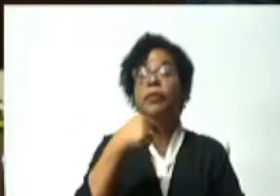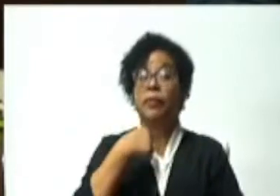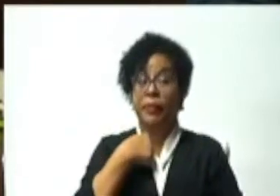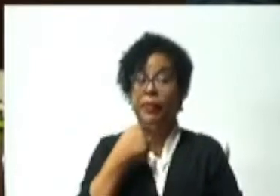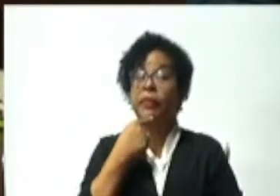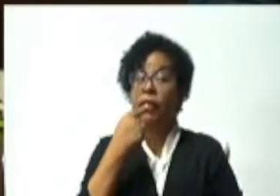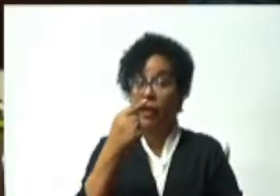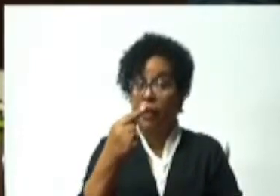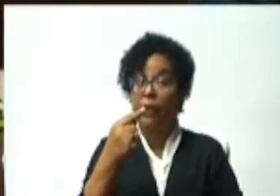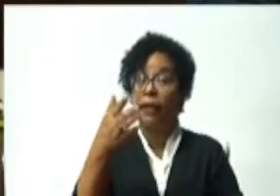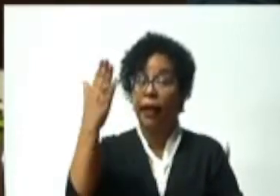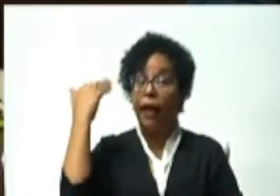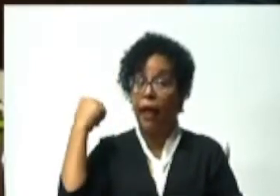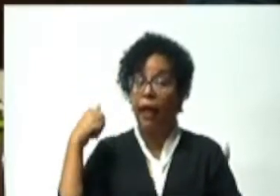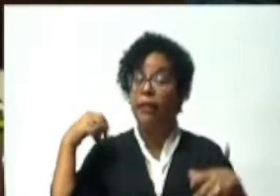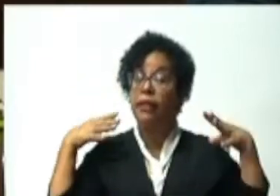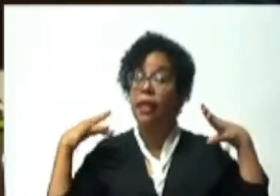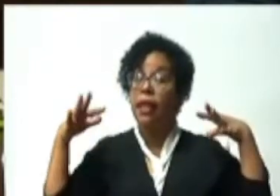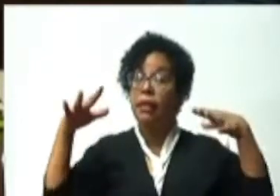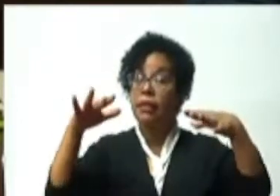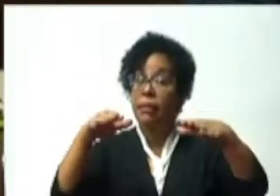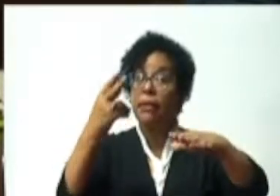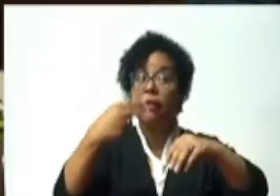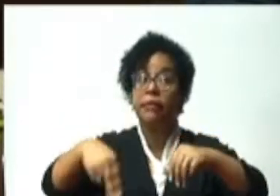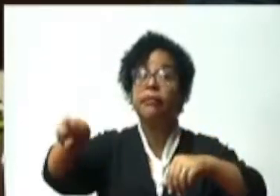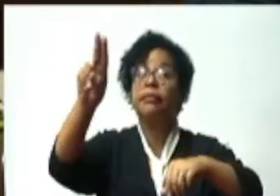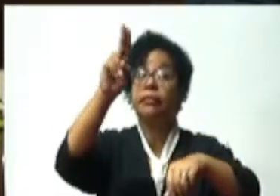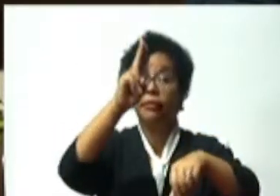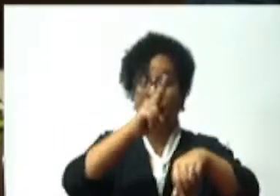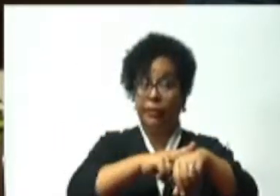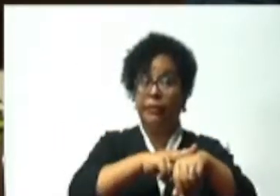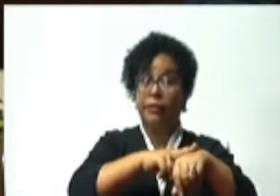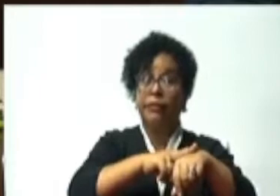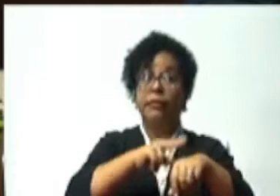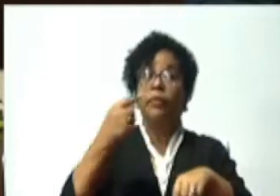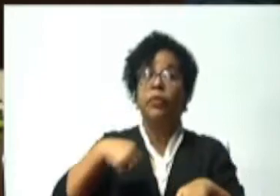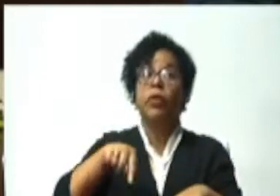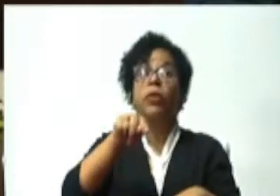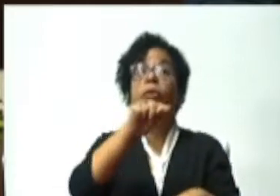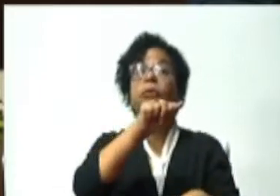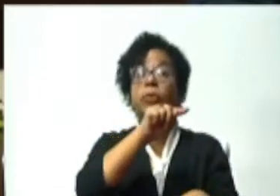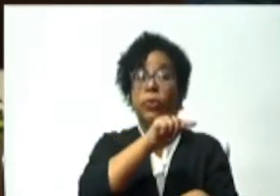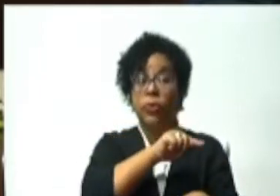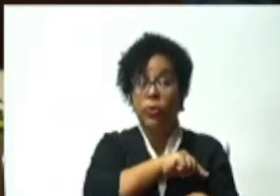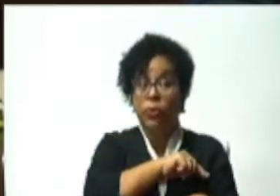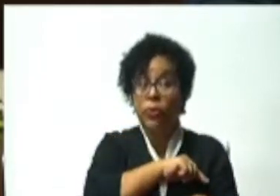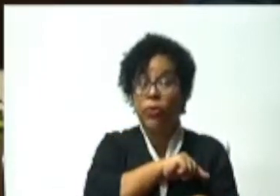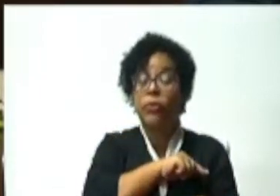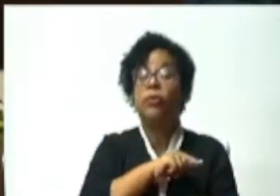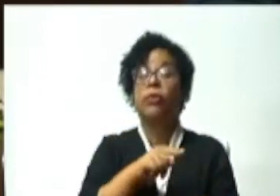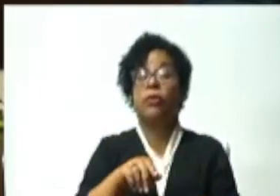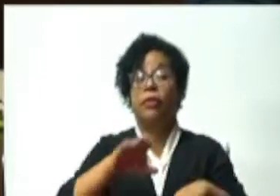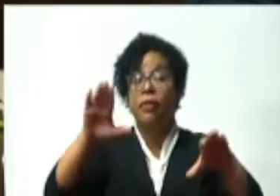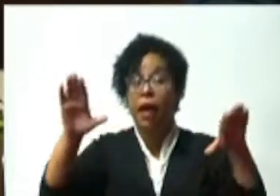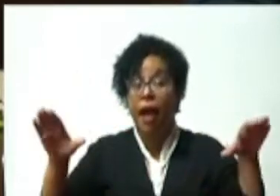allá, que nosotros veníamos aquí a cumplir con la prerrogativa de los